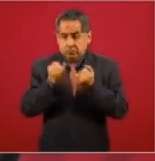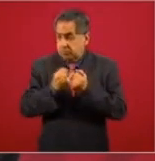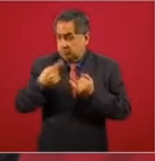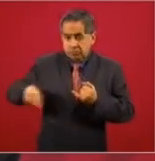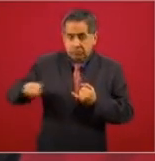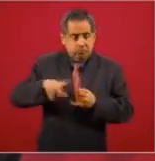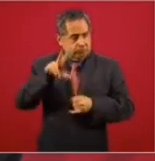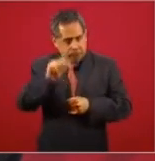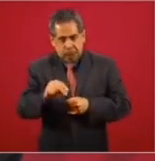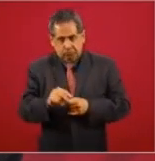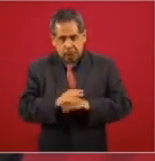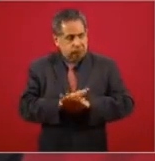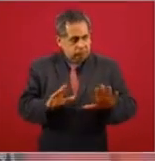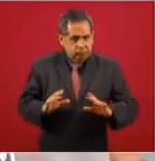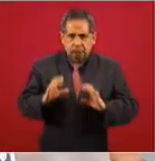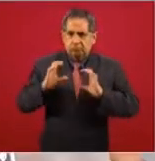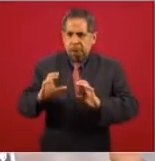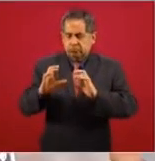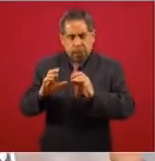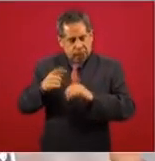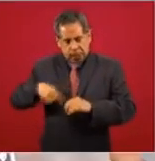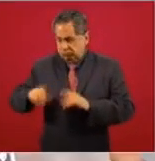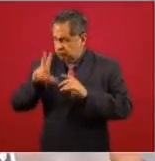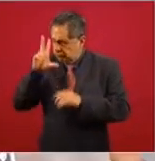y cuidar al gobierno en no caer